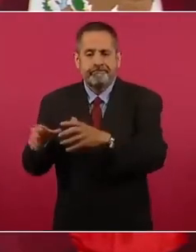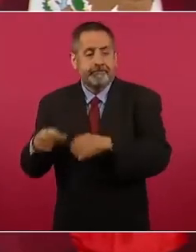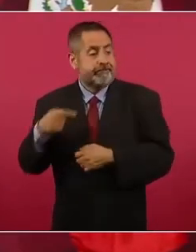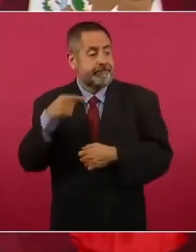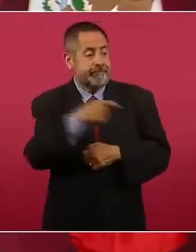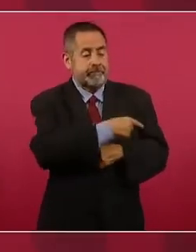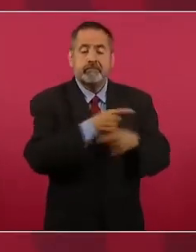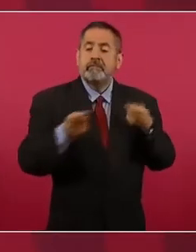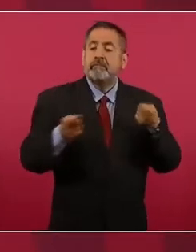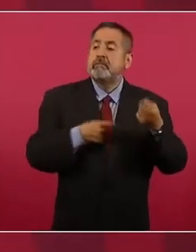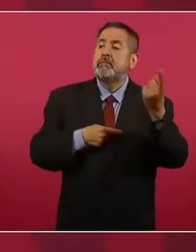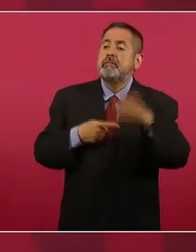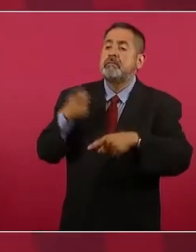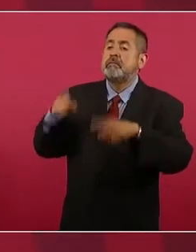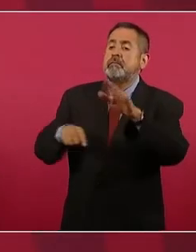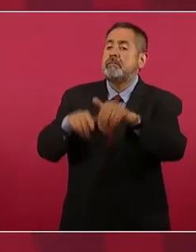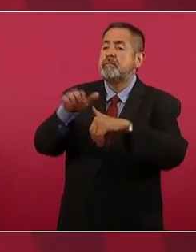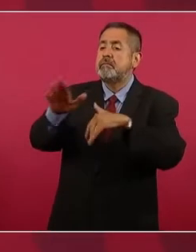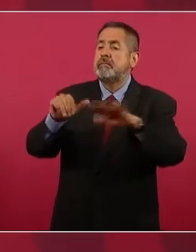oligarquía,